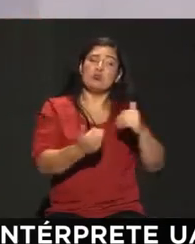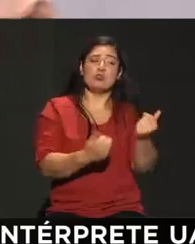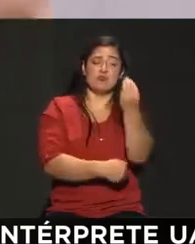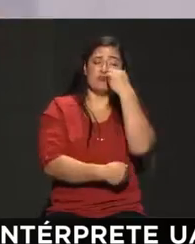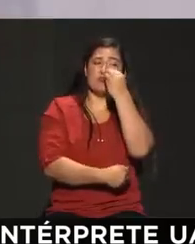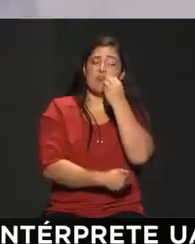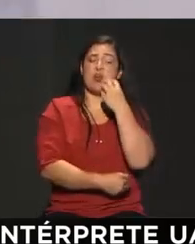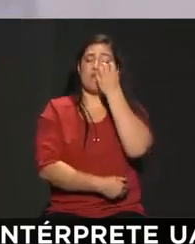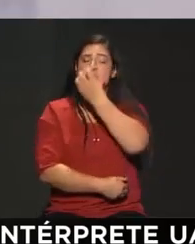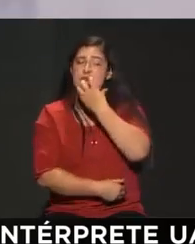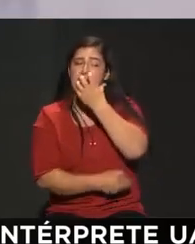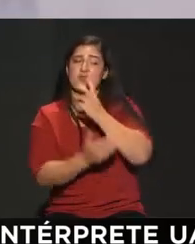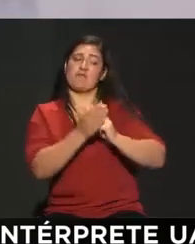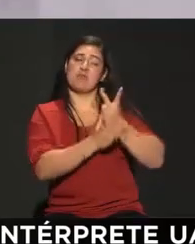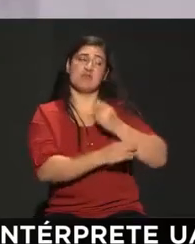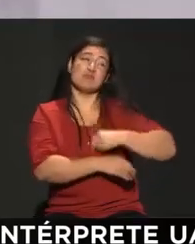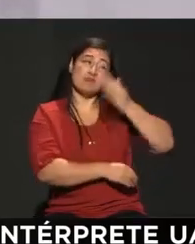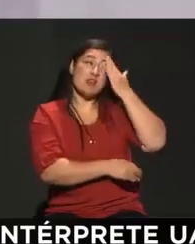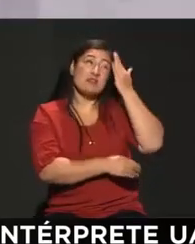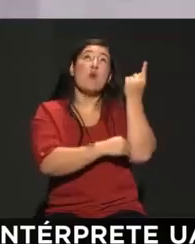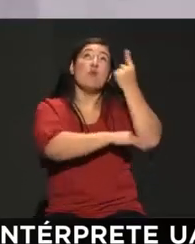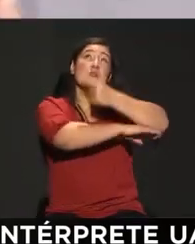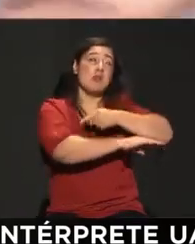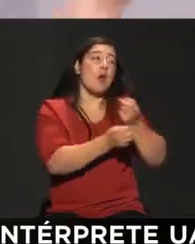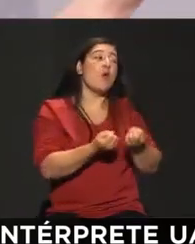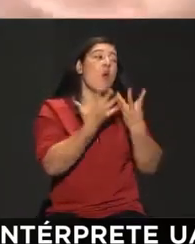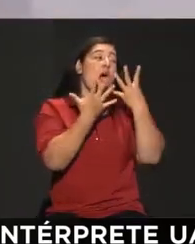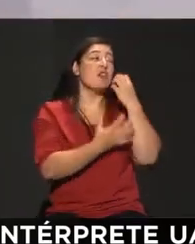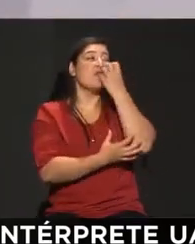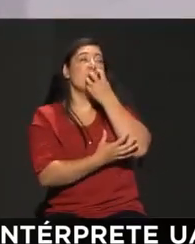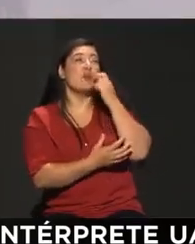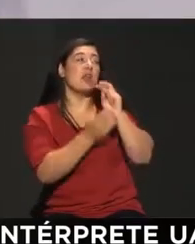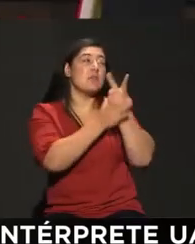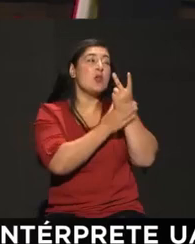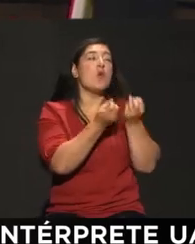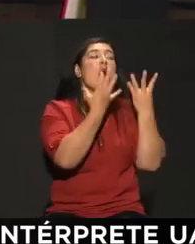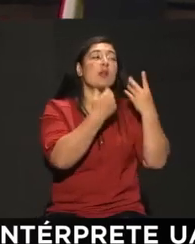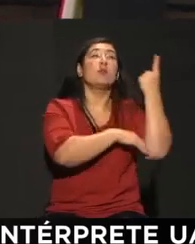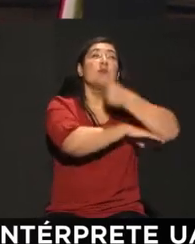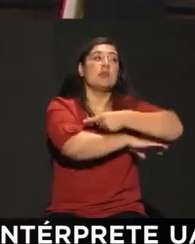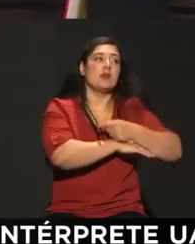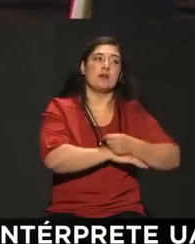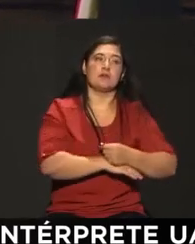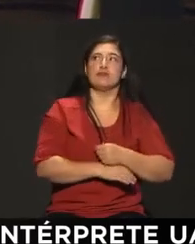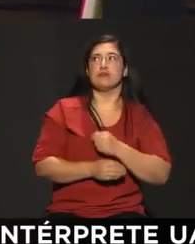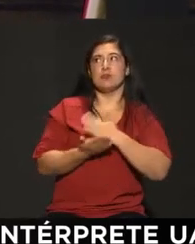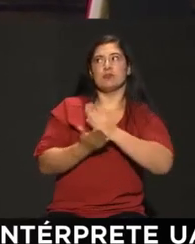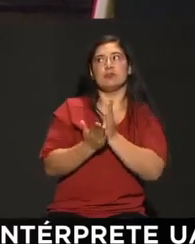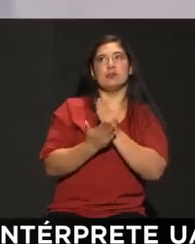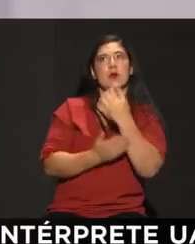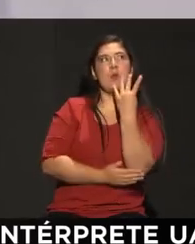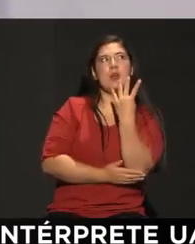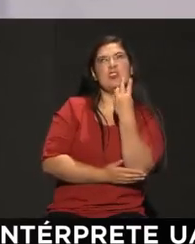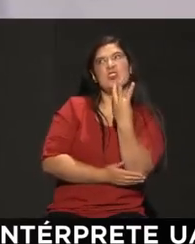coman frutas y verduras. ¿Sabes cuánto nos debemos de comer en un día entre frutas y verduras? No. ¿Cuatro porciones? Tres,